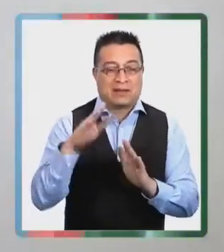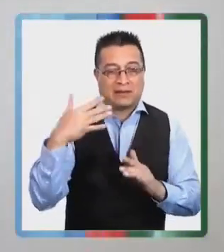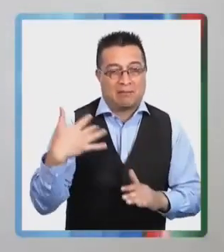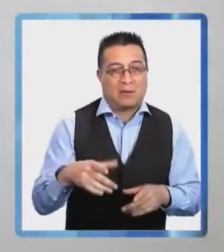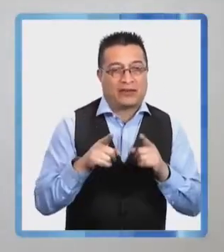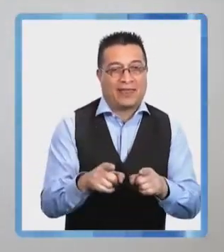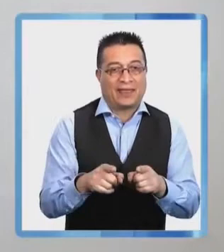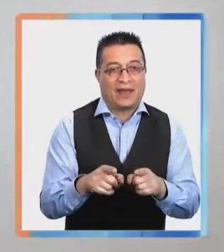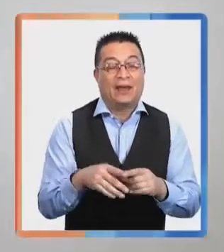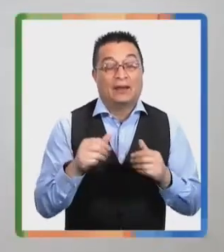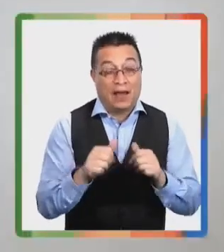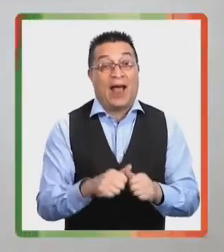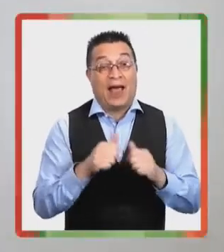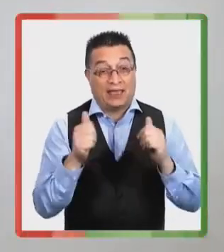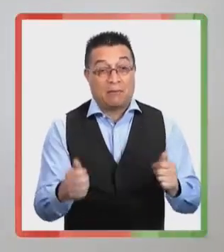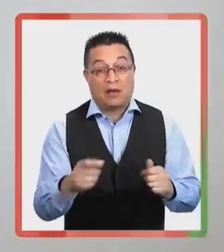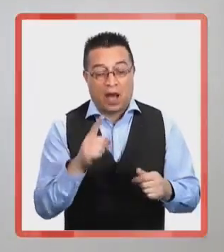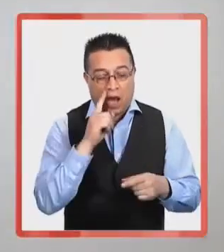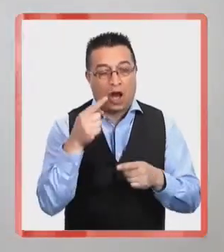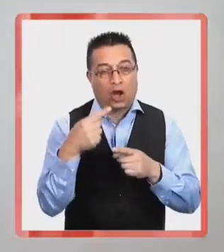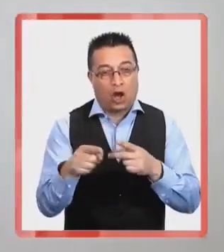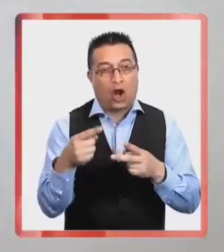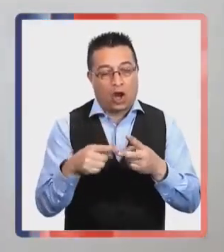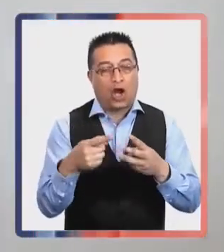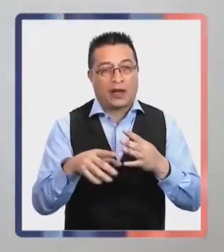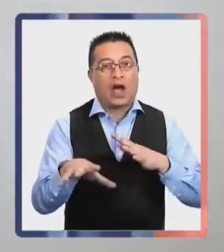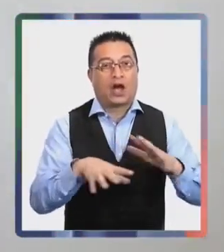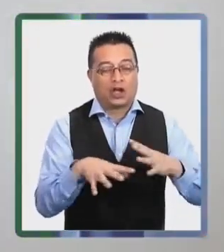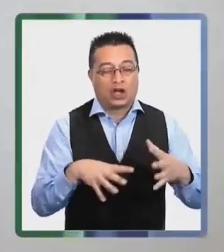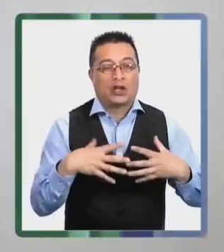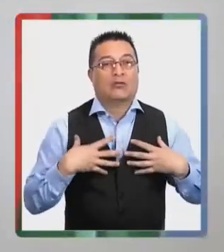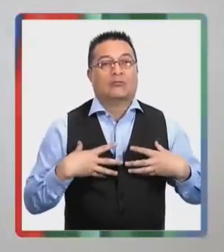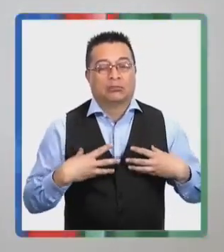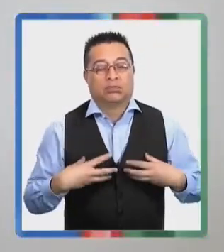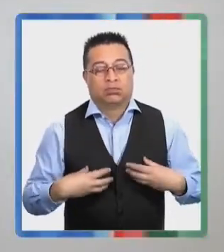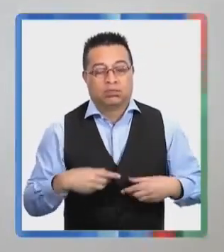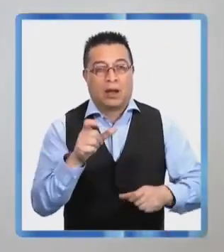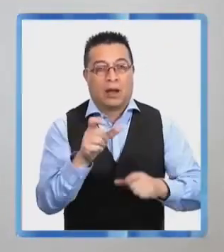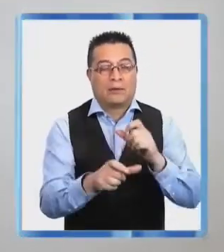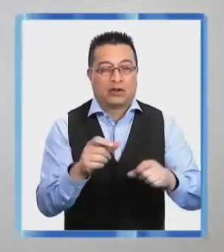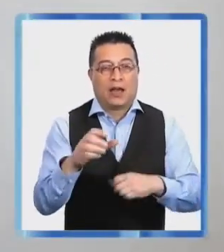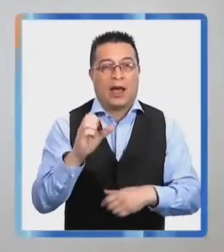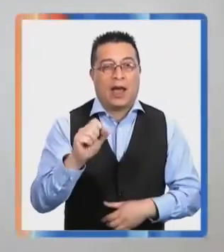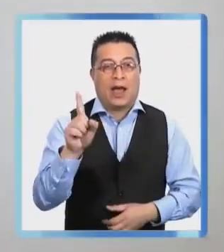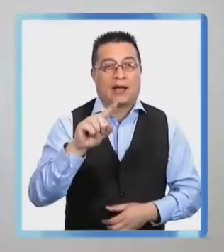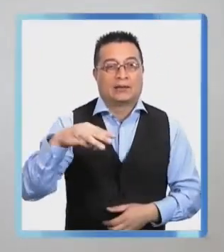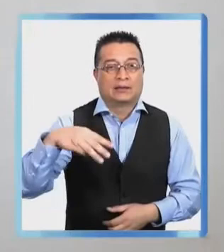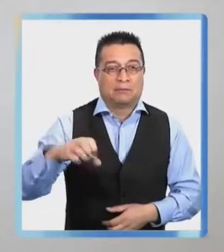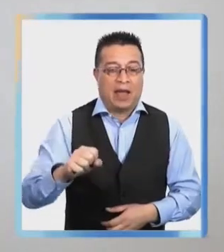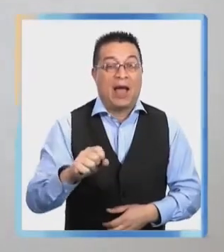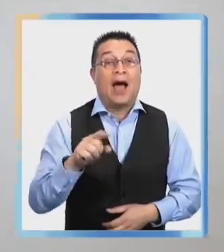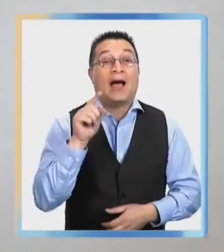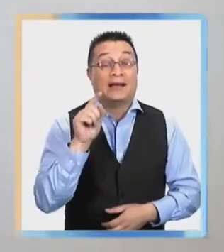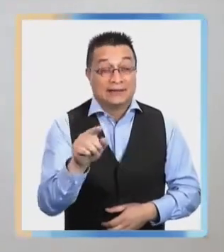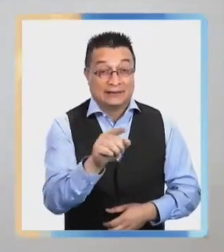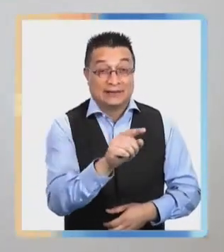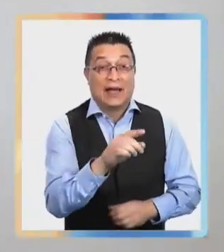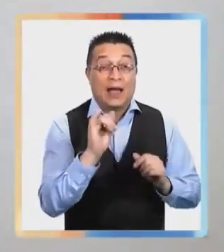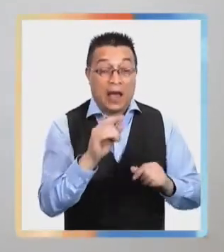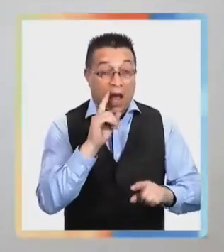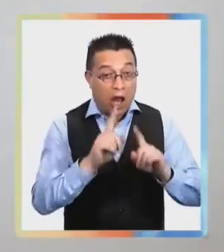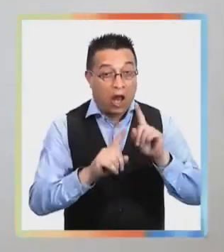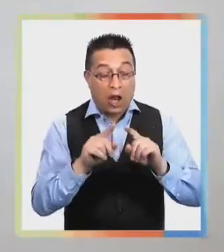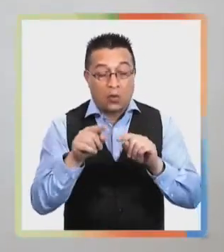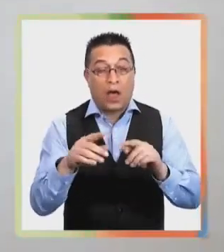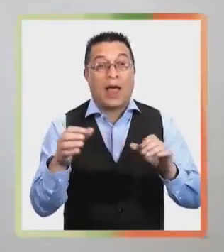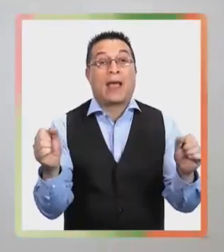mantenerse compensados. Eso es lo más importante como base. Además de esto, hay muchas cosas que descompensan a los pacientes asmáticos y